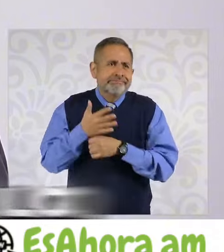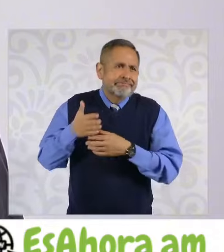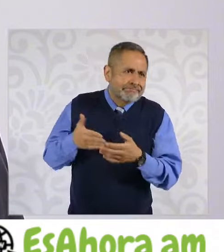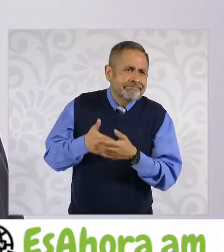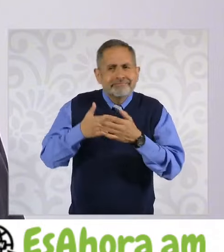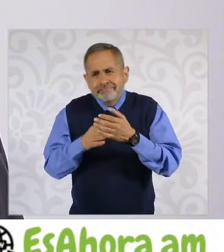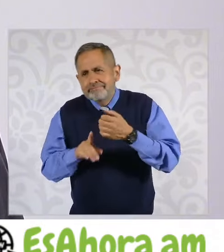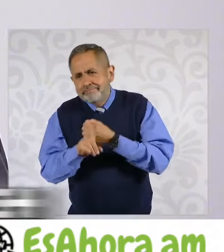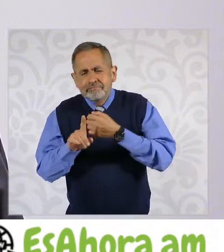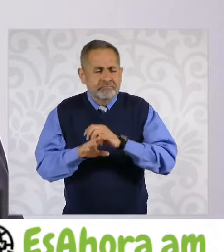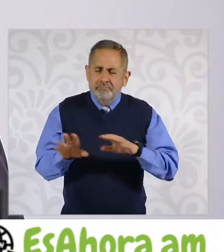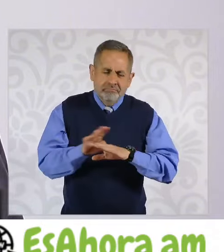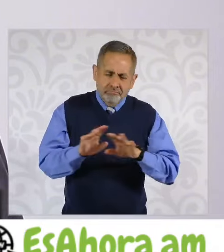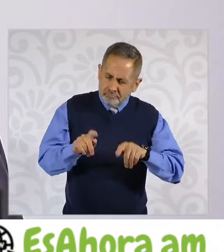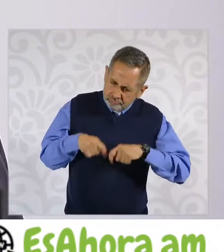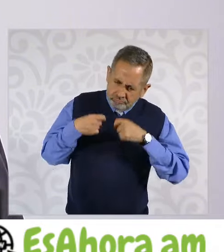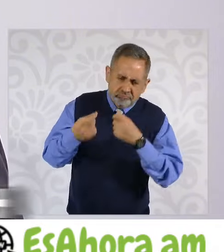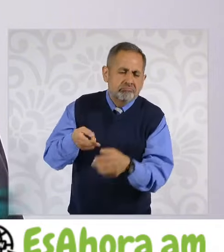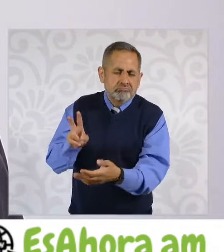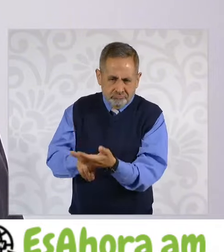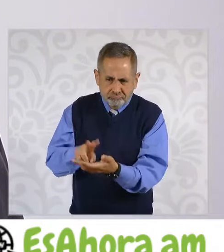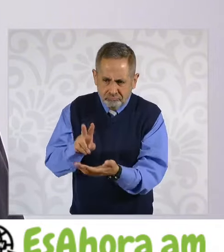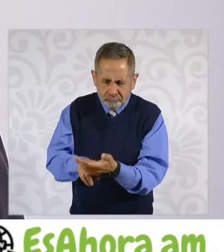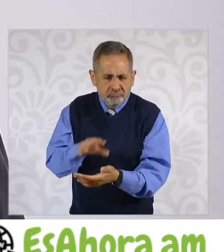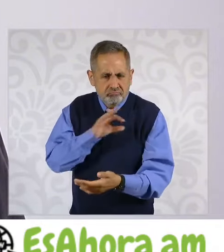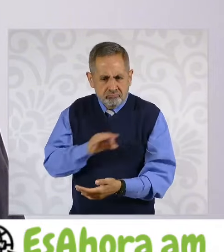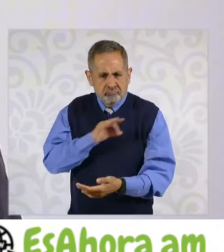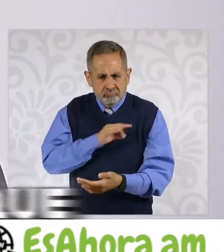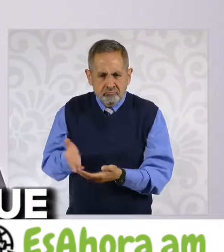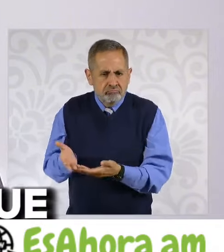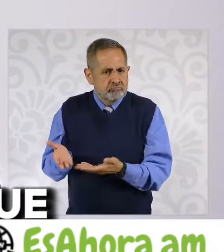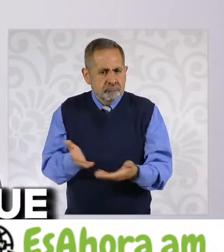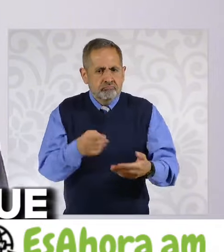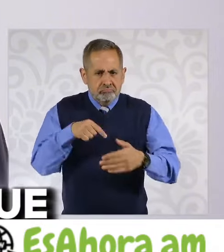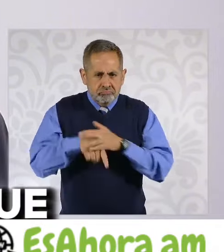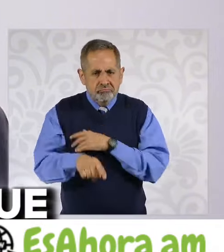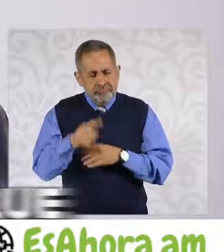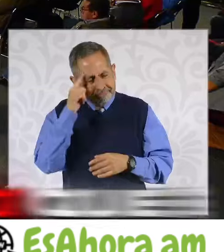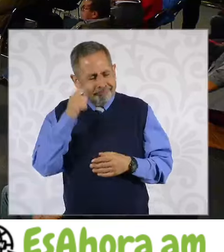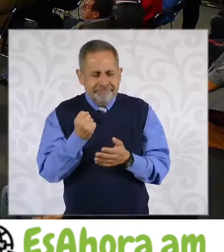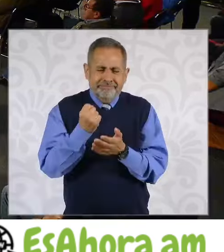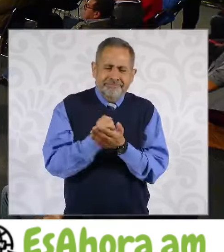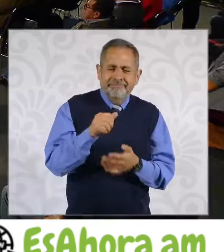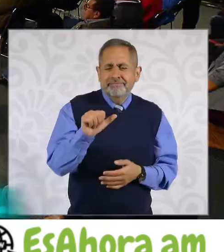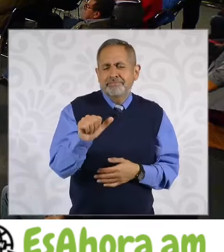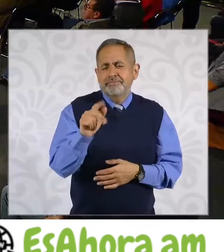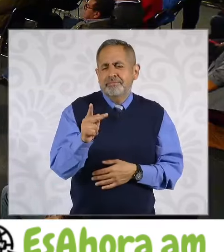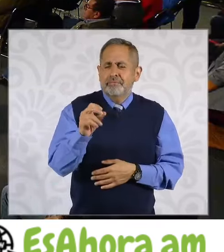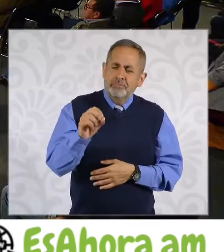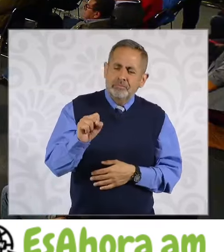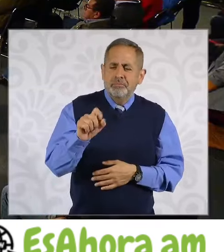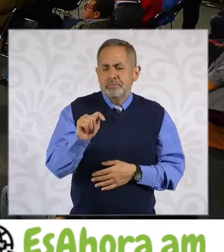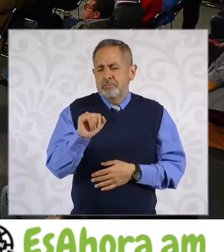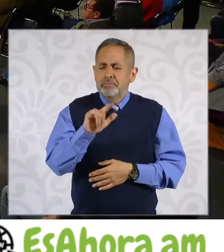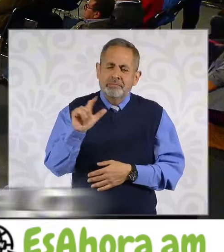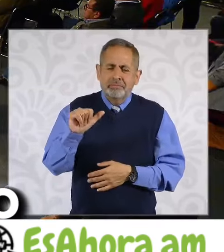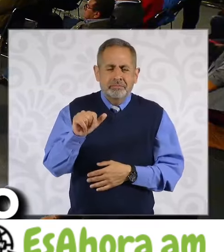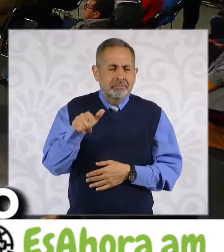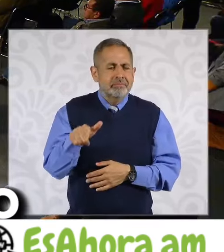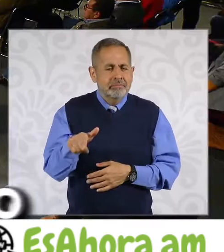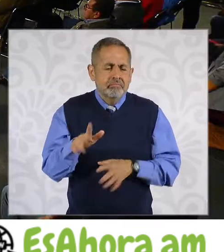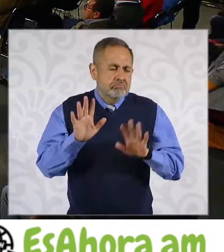obstáculo para que esos estudios sean validados aquí, es el apostillamiento que mencionaba la secretaria,